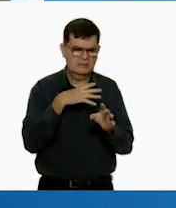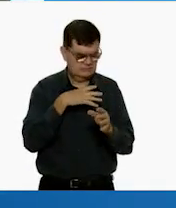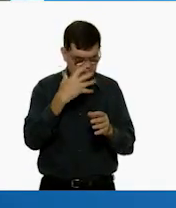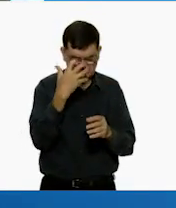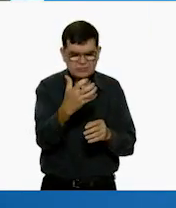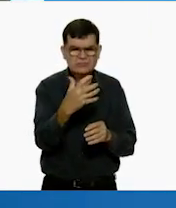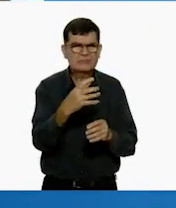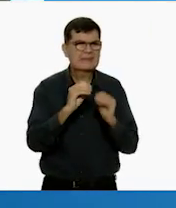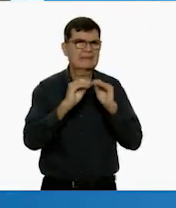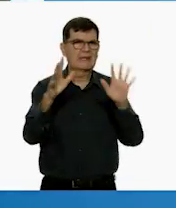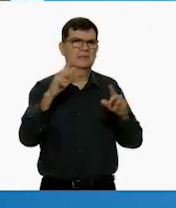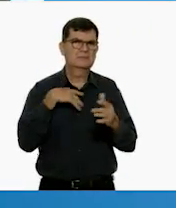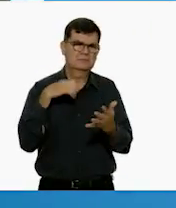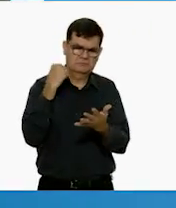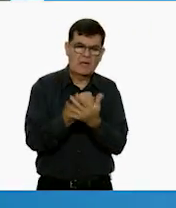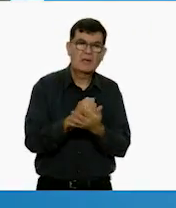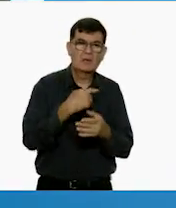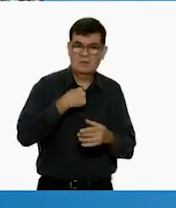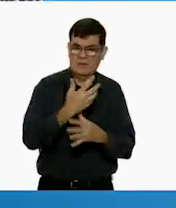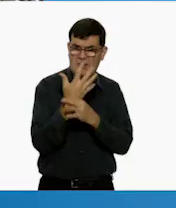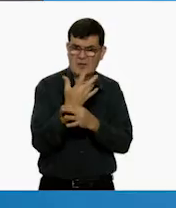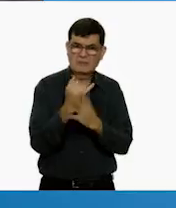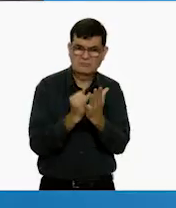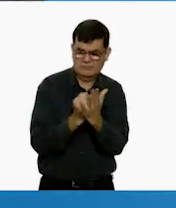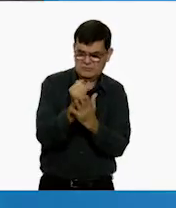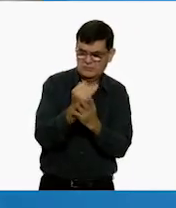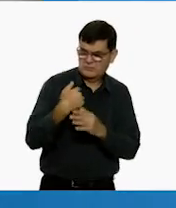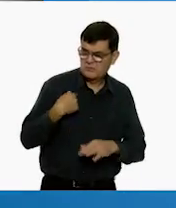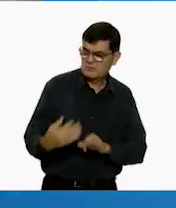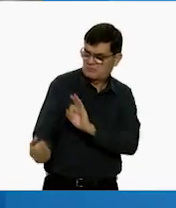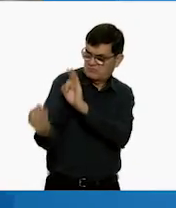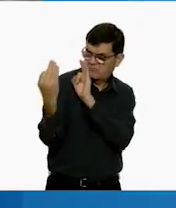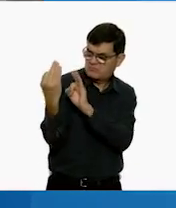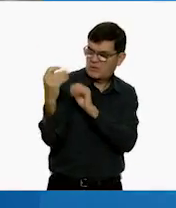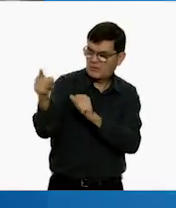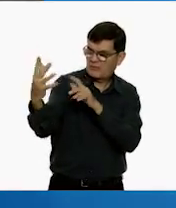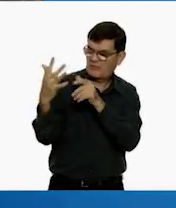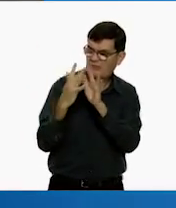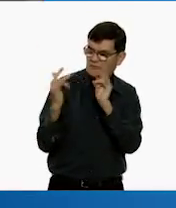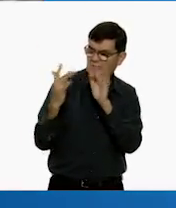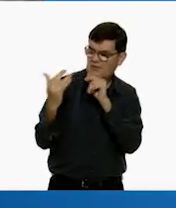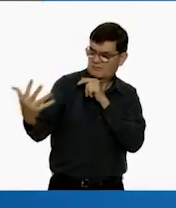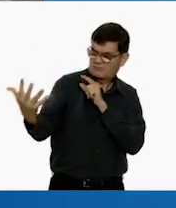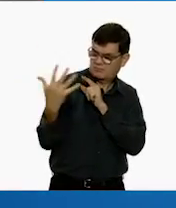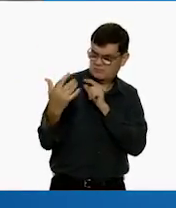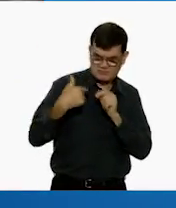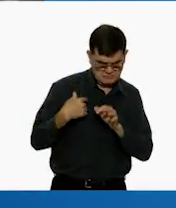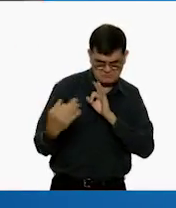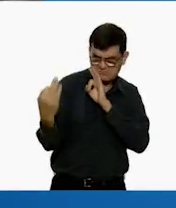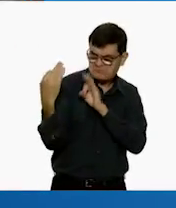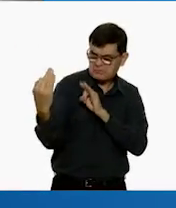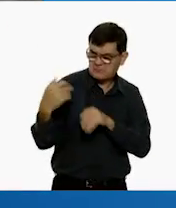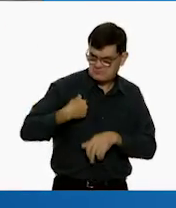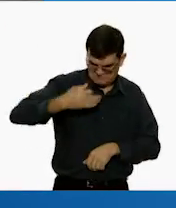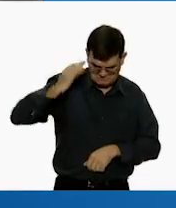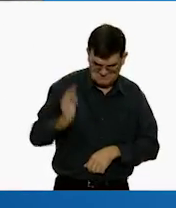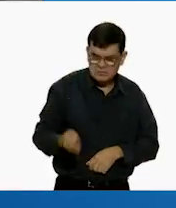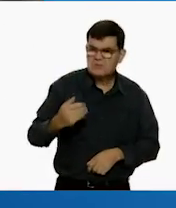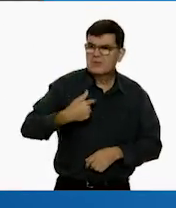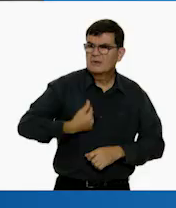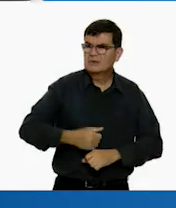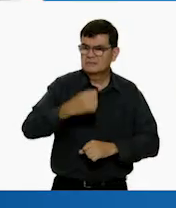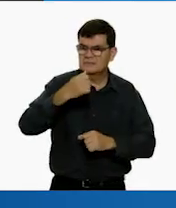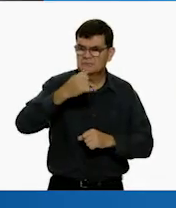muy pronunciada, muy marcada. Y cuando él decide enfrentar a los franceses, la intervención, se mantiene firme